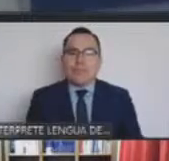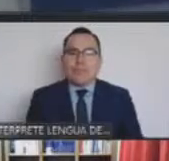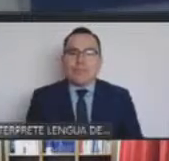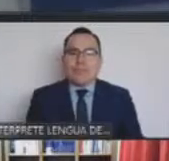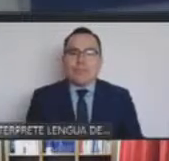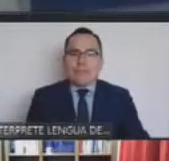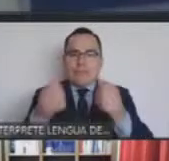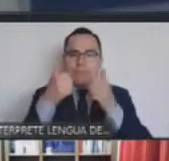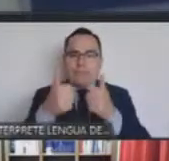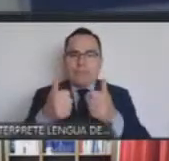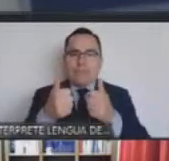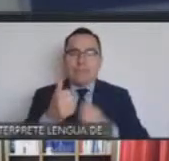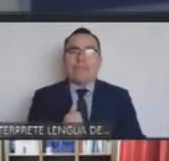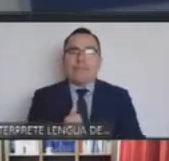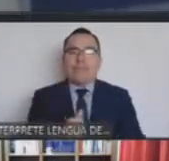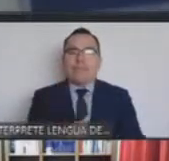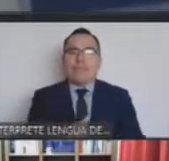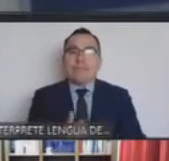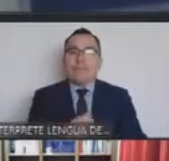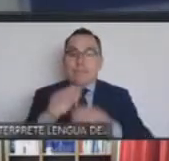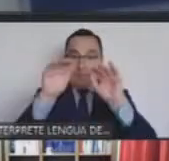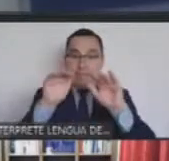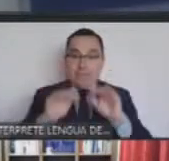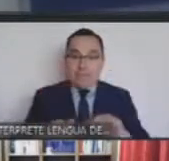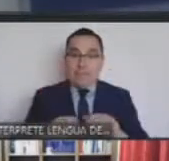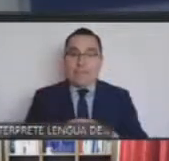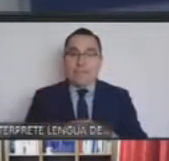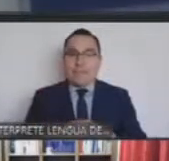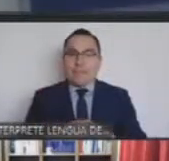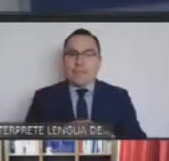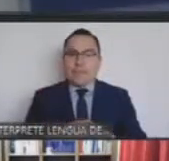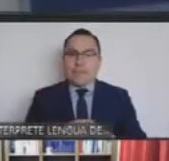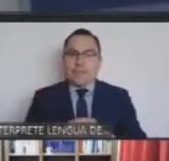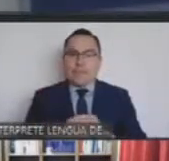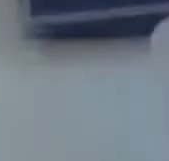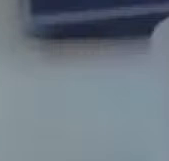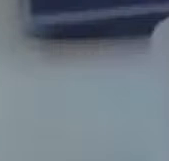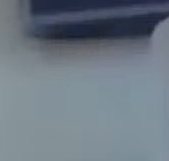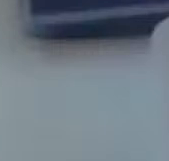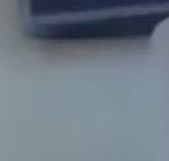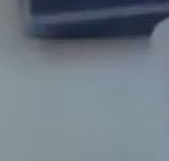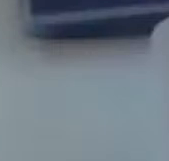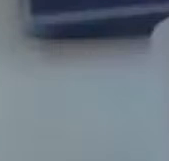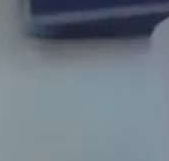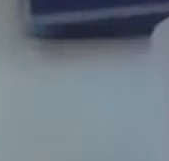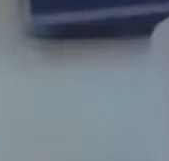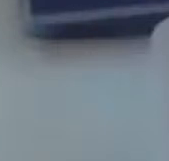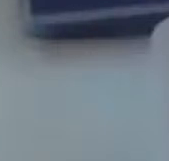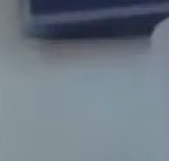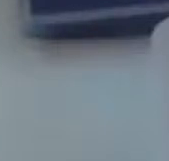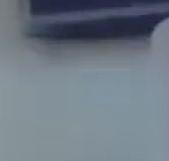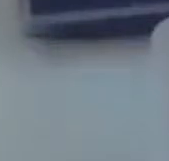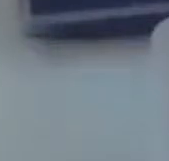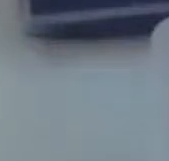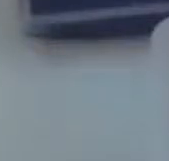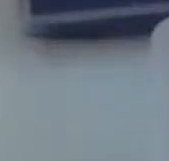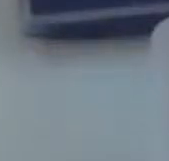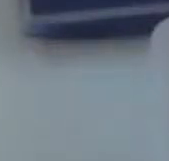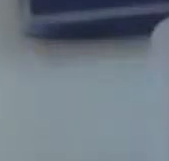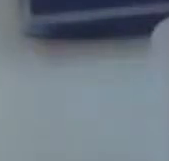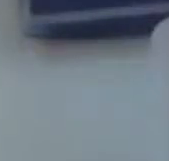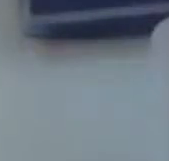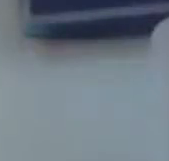Bien, también se nos ha hecho, ¿no es cierto?, hincapié